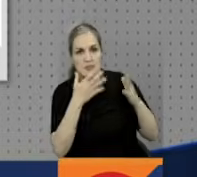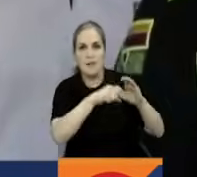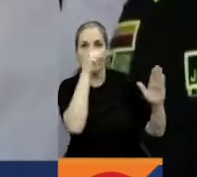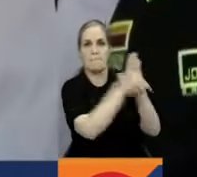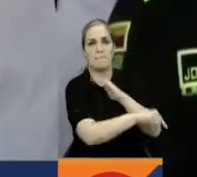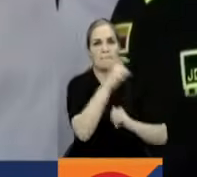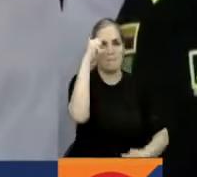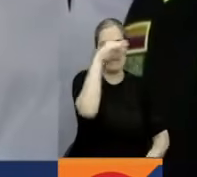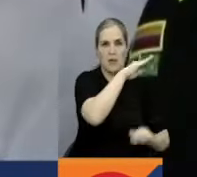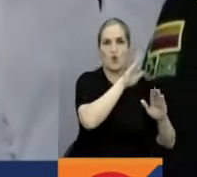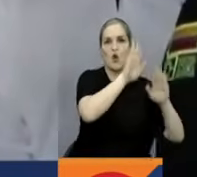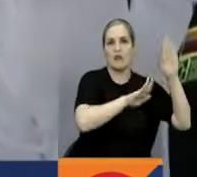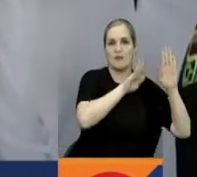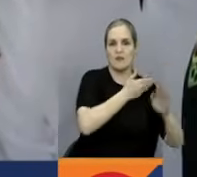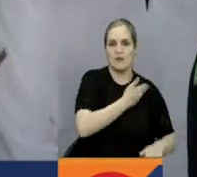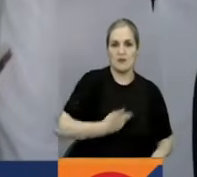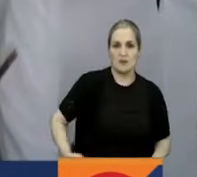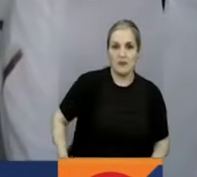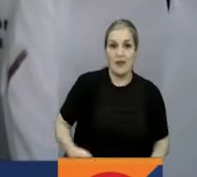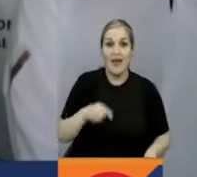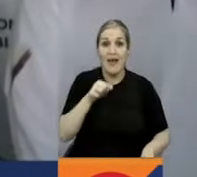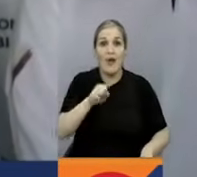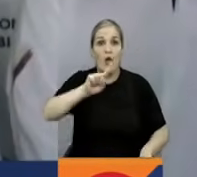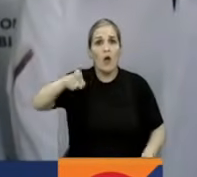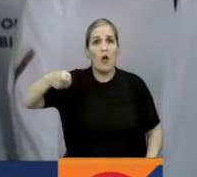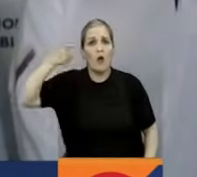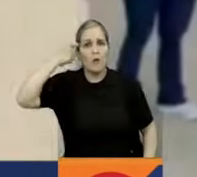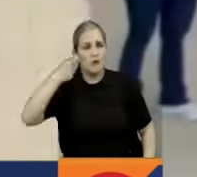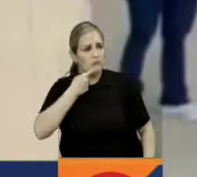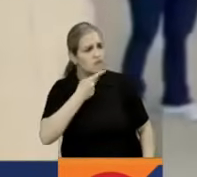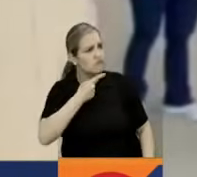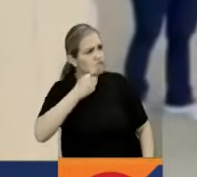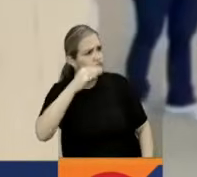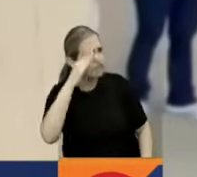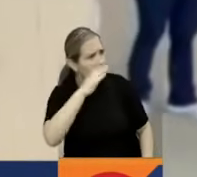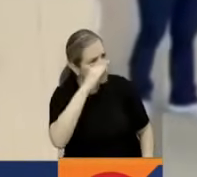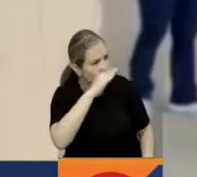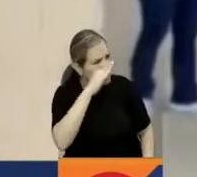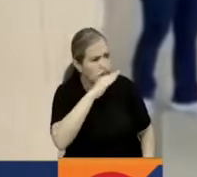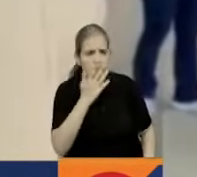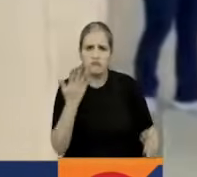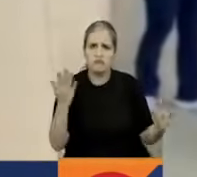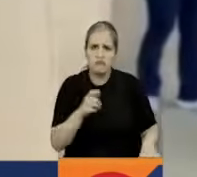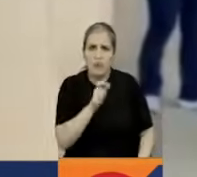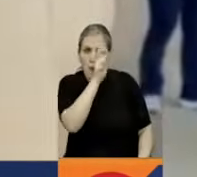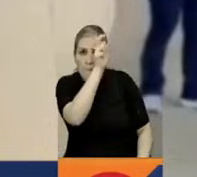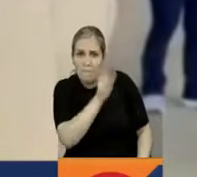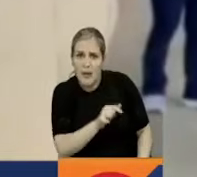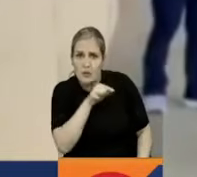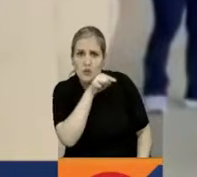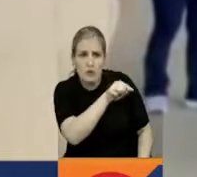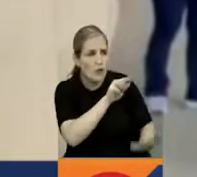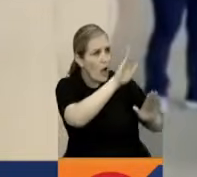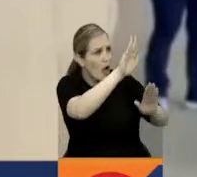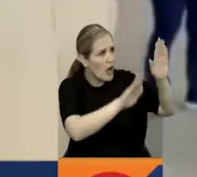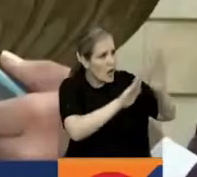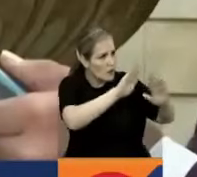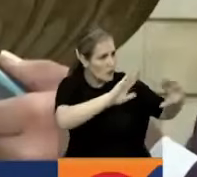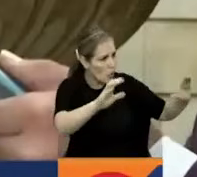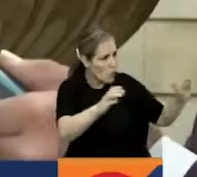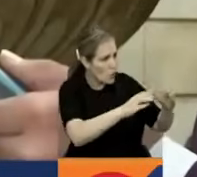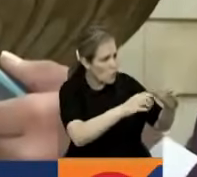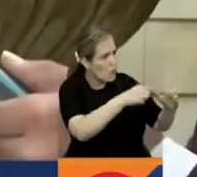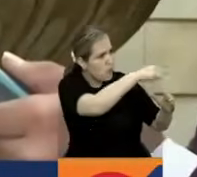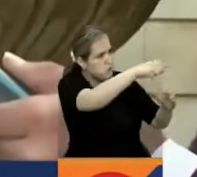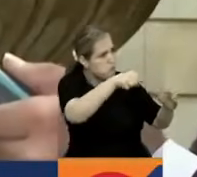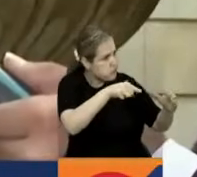Urrego. De inmediato, el gobierno nacional argumentó que la campaña del candidato y de su fórmula vicepresidencial cuentan con un esquema de seguridad robusto.